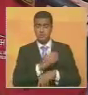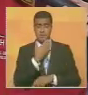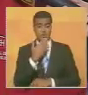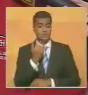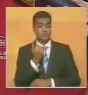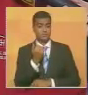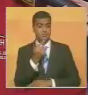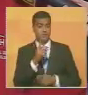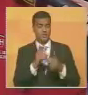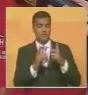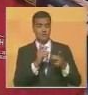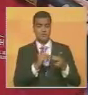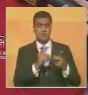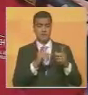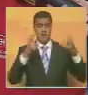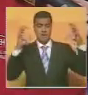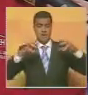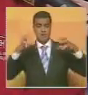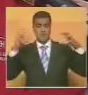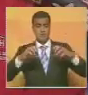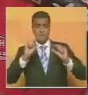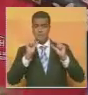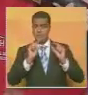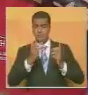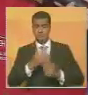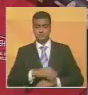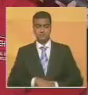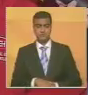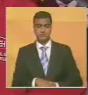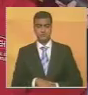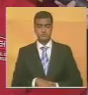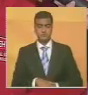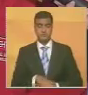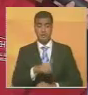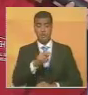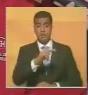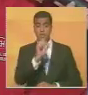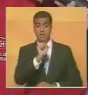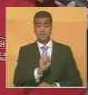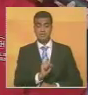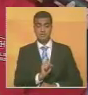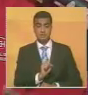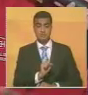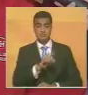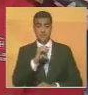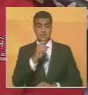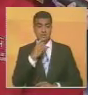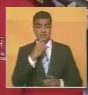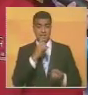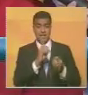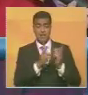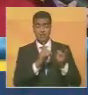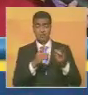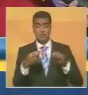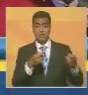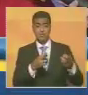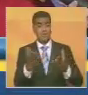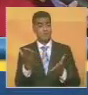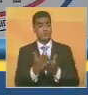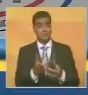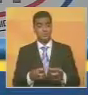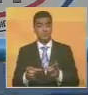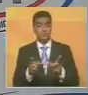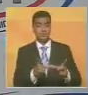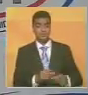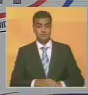aunque hay lluvias, pero son de menos intensidad. Sobre lo que es la cordillera de los Andes, sobre todo el estado Mérida, se han desbordado varios ríos y van a continuar las lluvias en esa